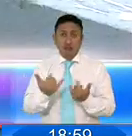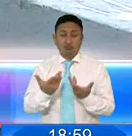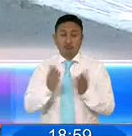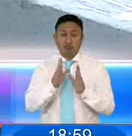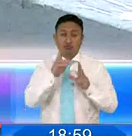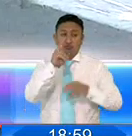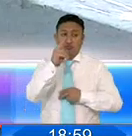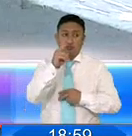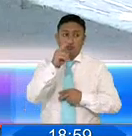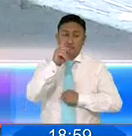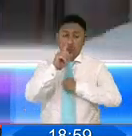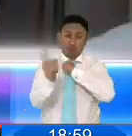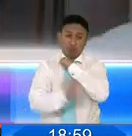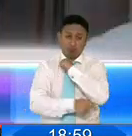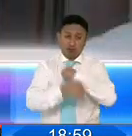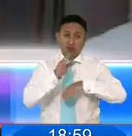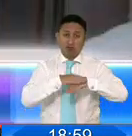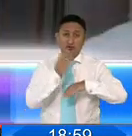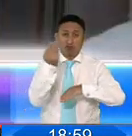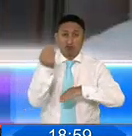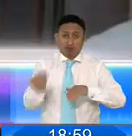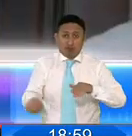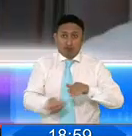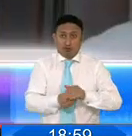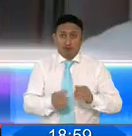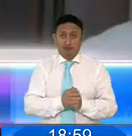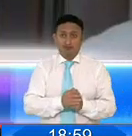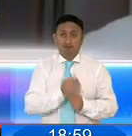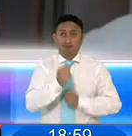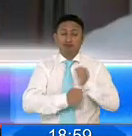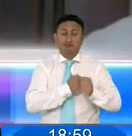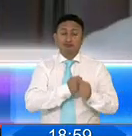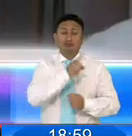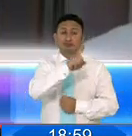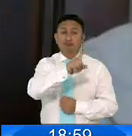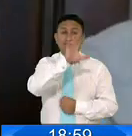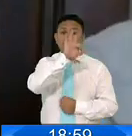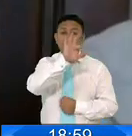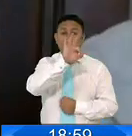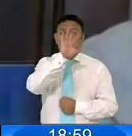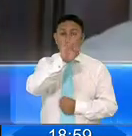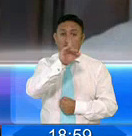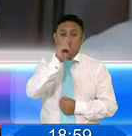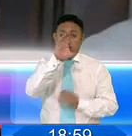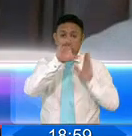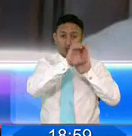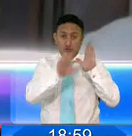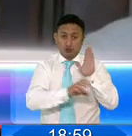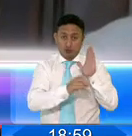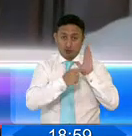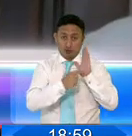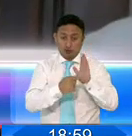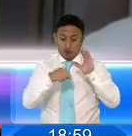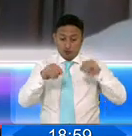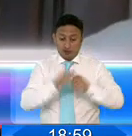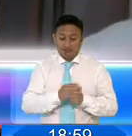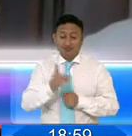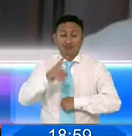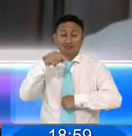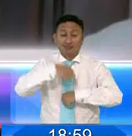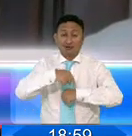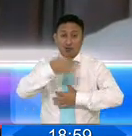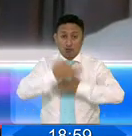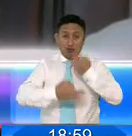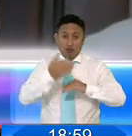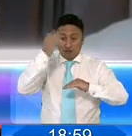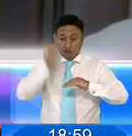por delito de cohecho agravado. Desde el año 98, en el que entró en vigencia la Constitución, que estableció la imprescriptibilidad de estos